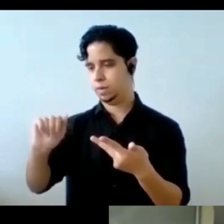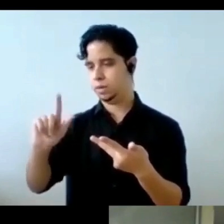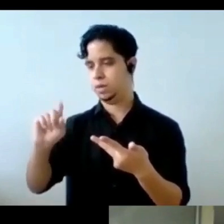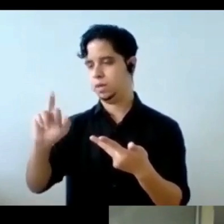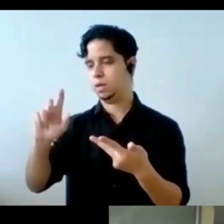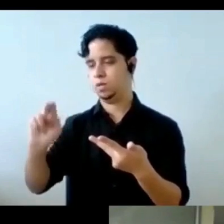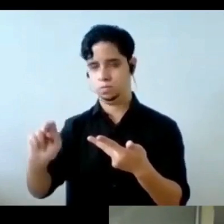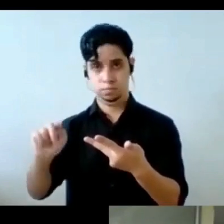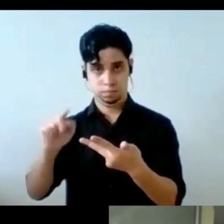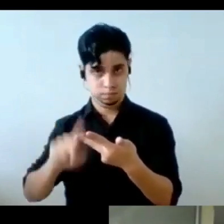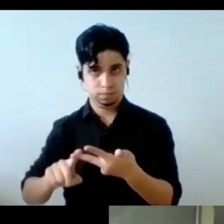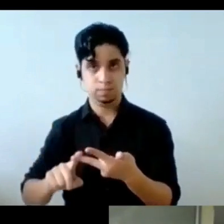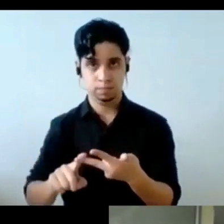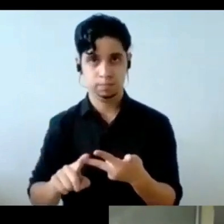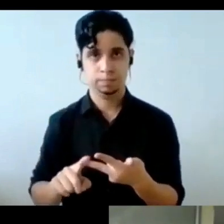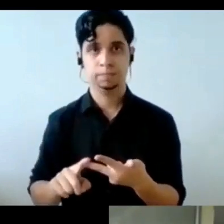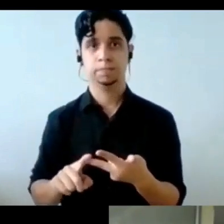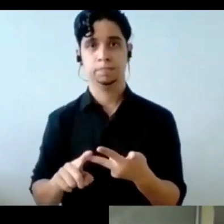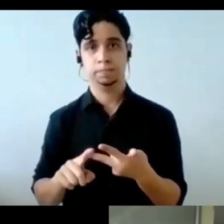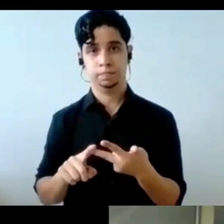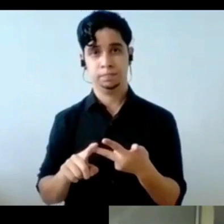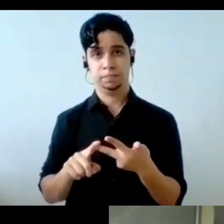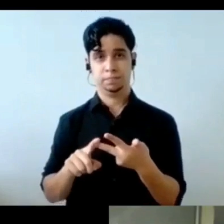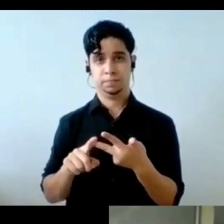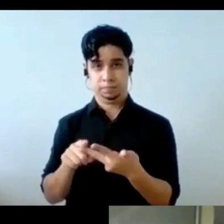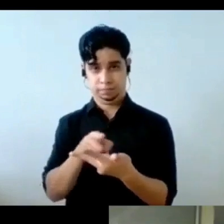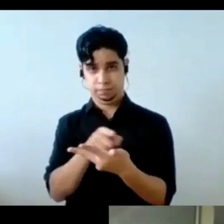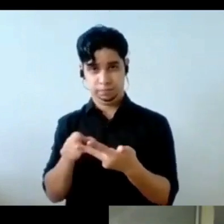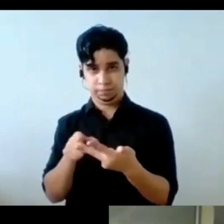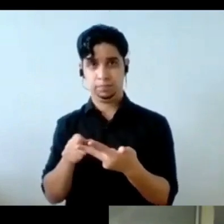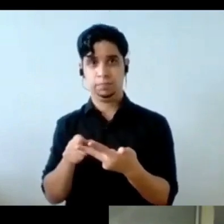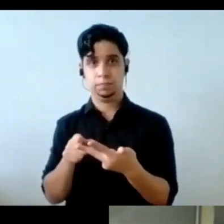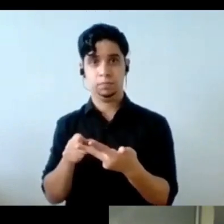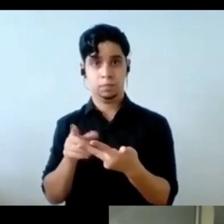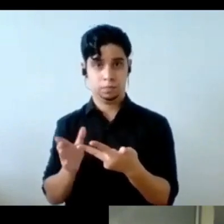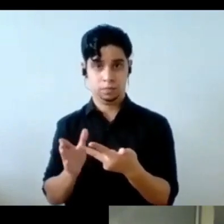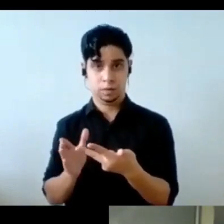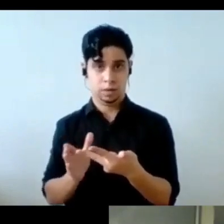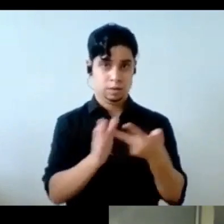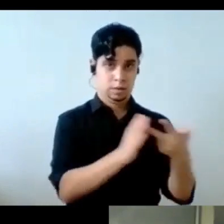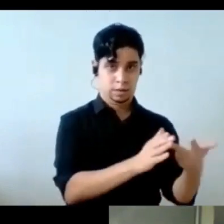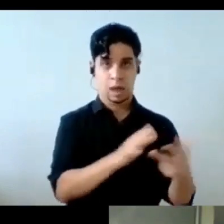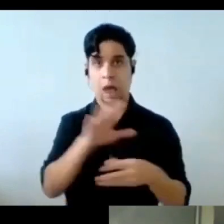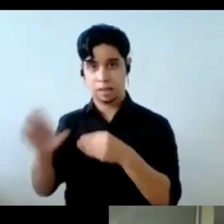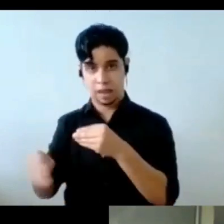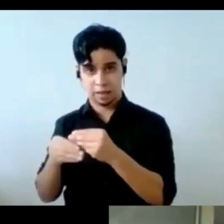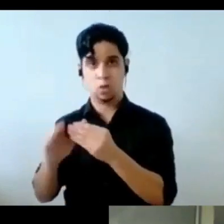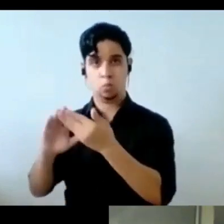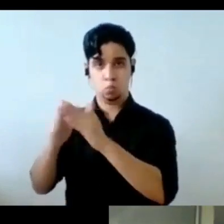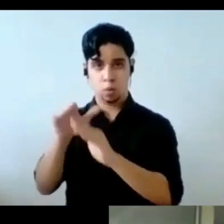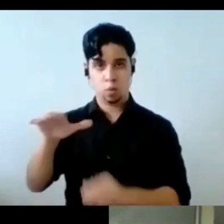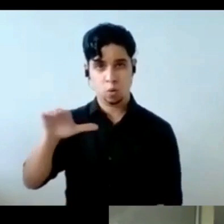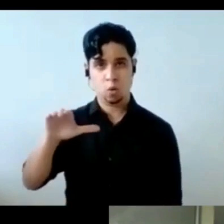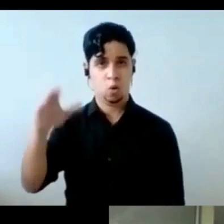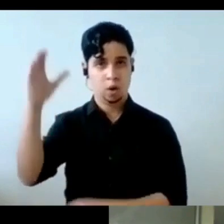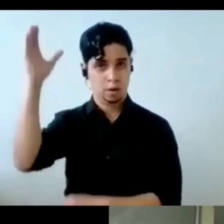Calderón. Muy bien. Y ahí entonces tengo otra cosa aparte, que es el municipio de Canóvanas, pero esto es para